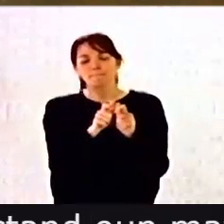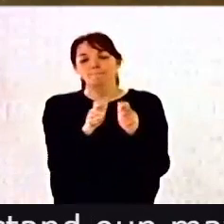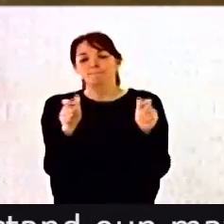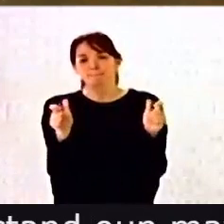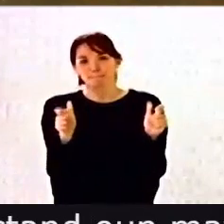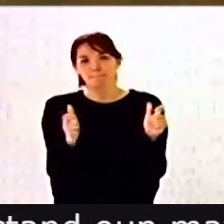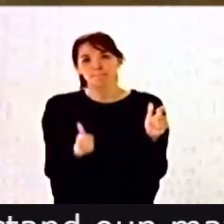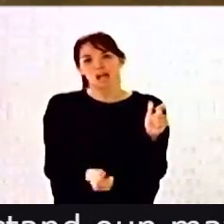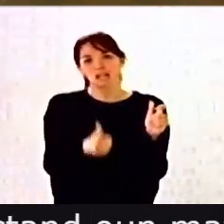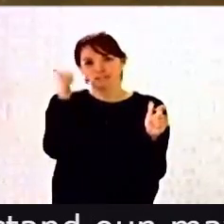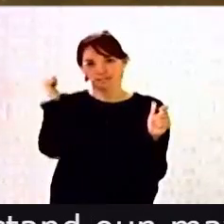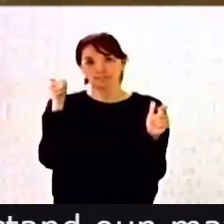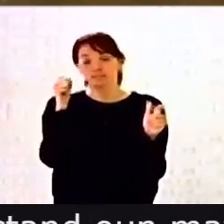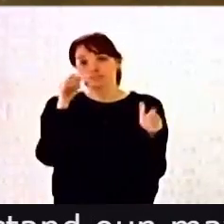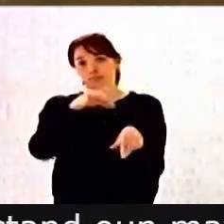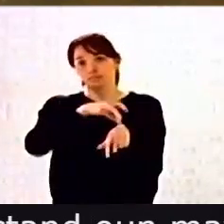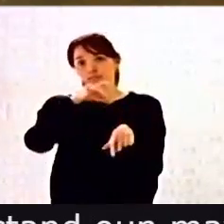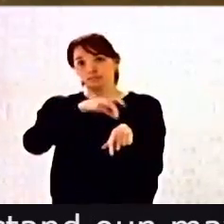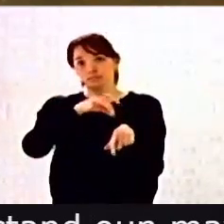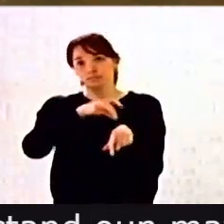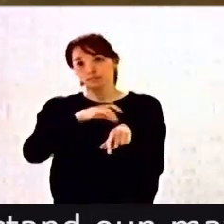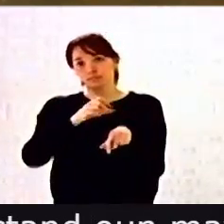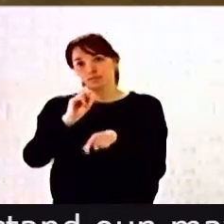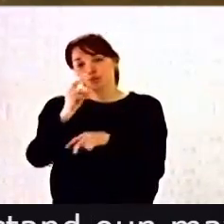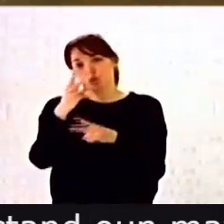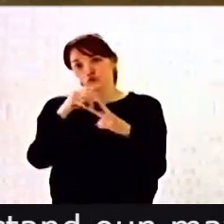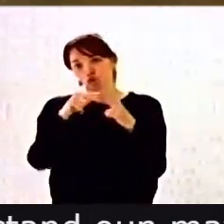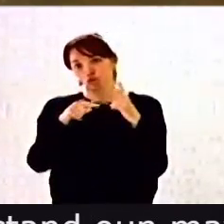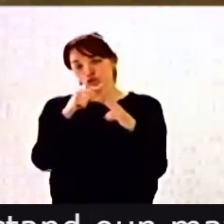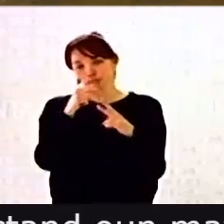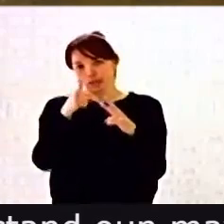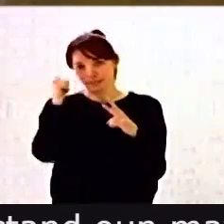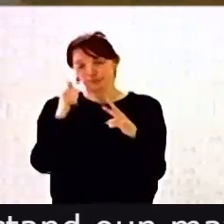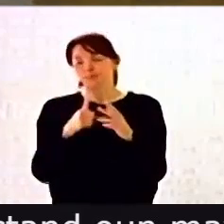de las áreas.